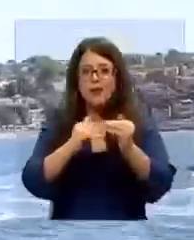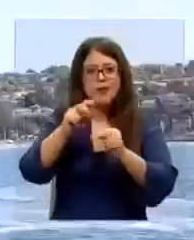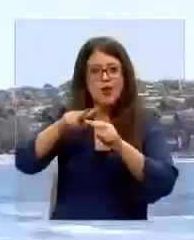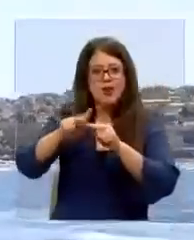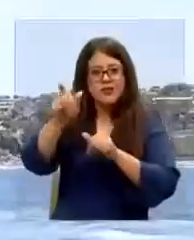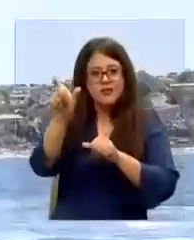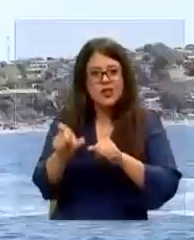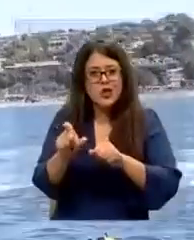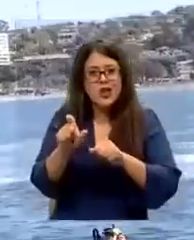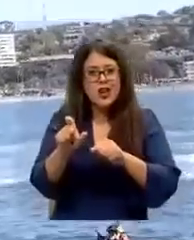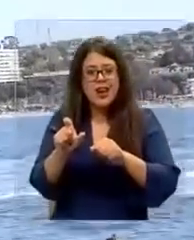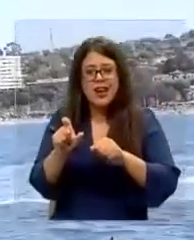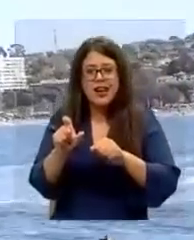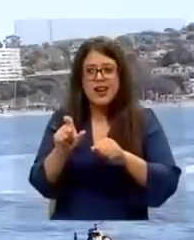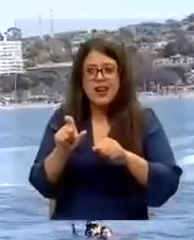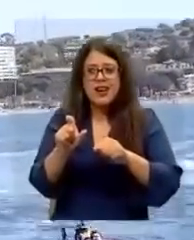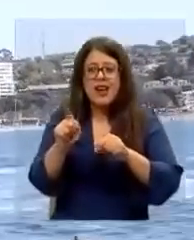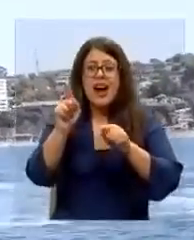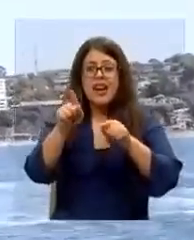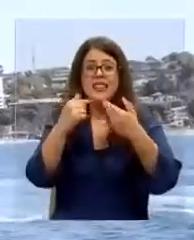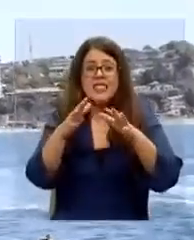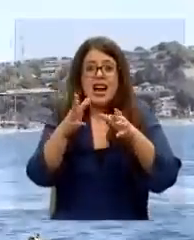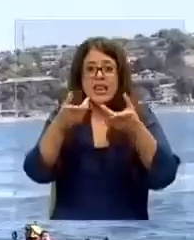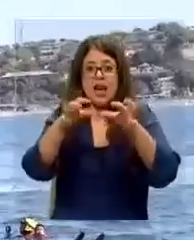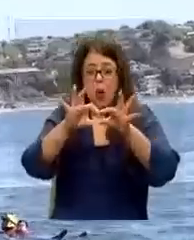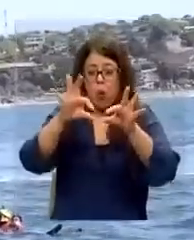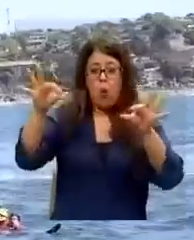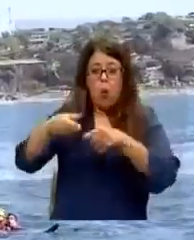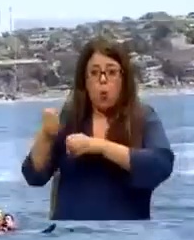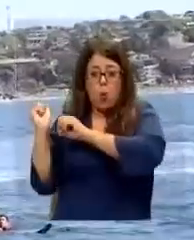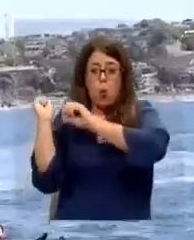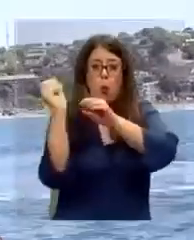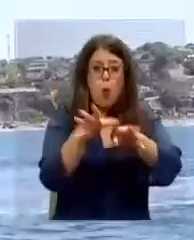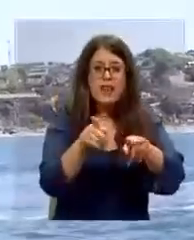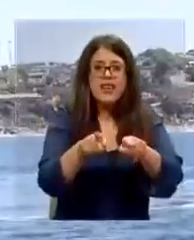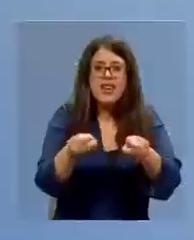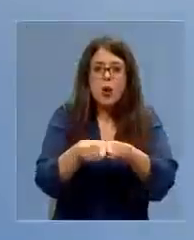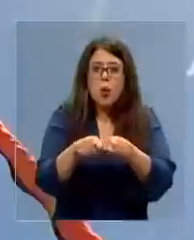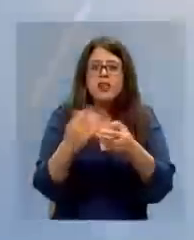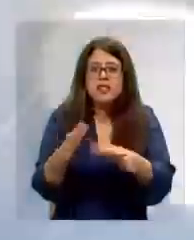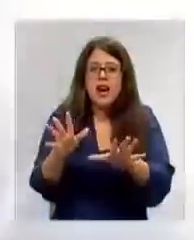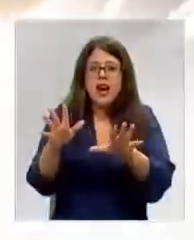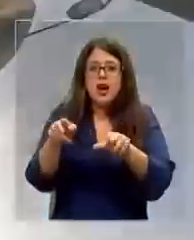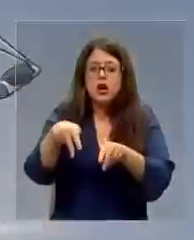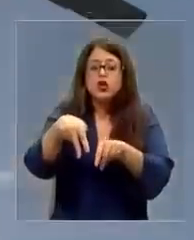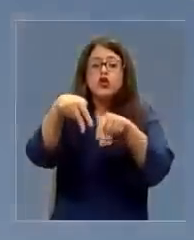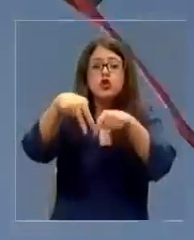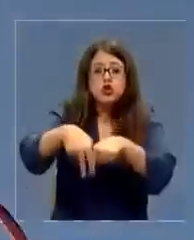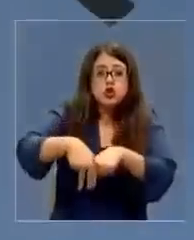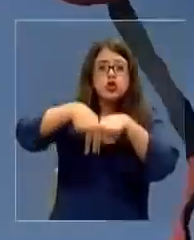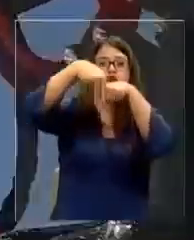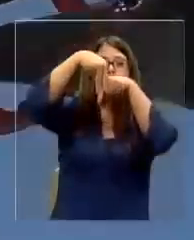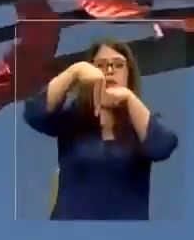nadador. Ahí van a lanzar la cuerda y con eso lo van a subir arriba.